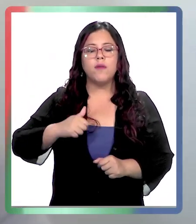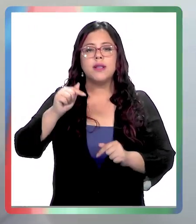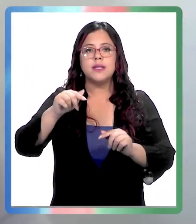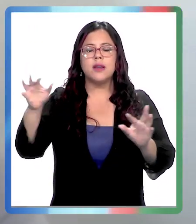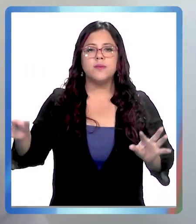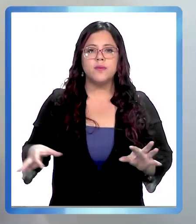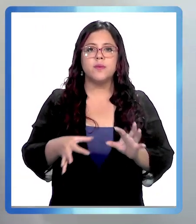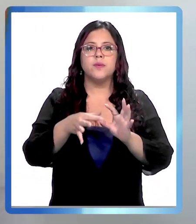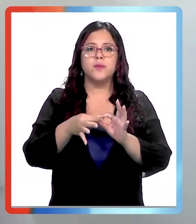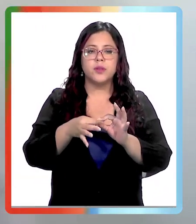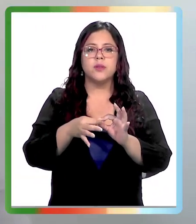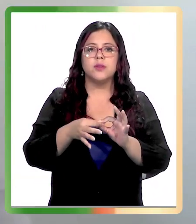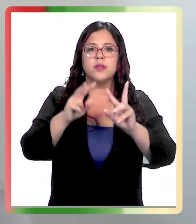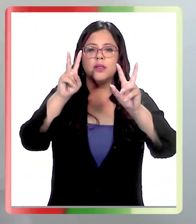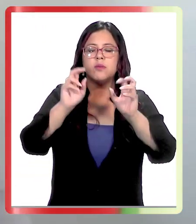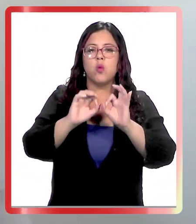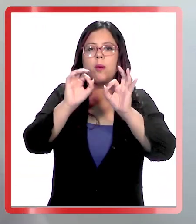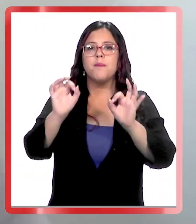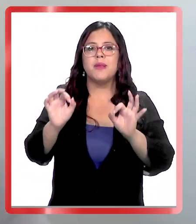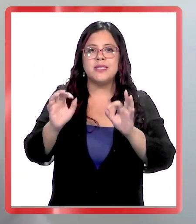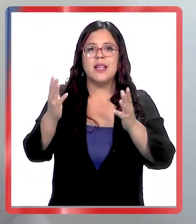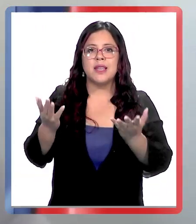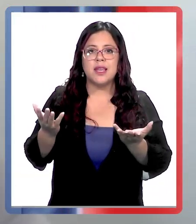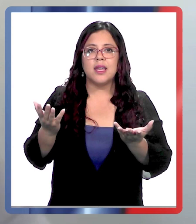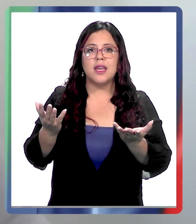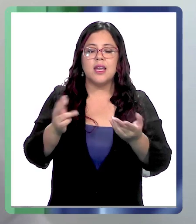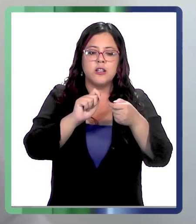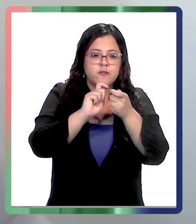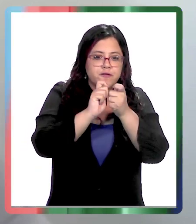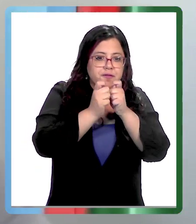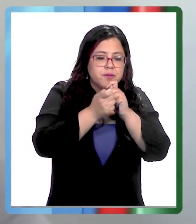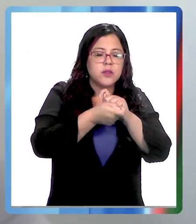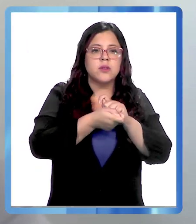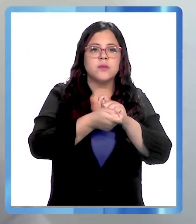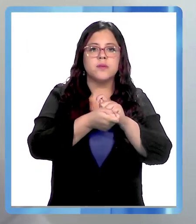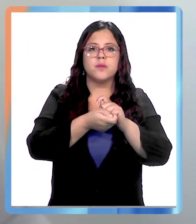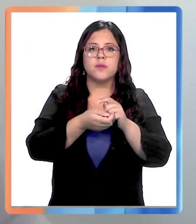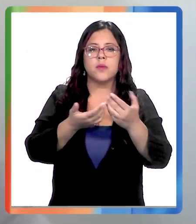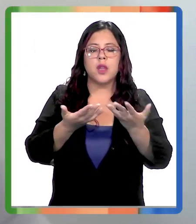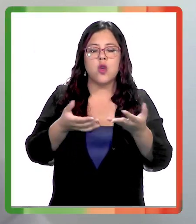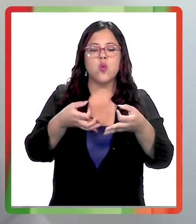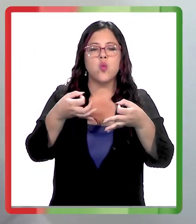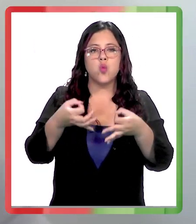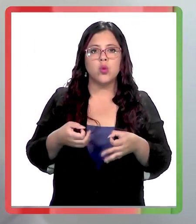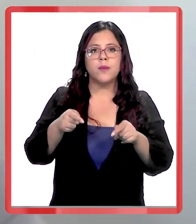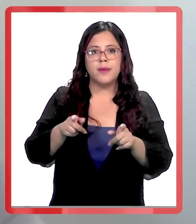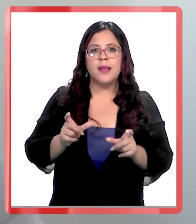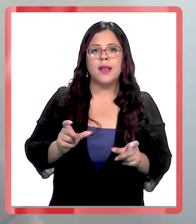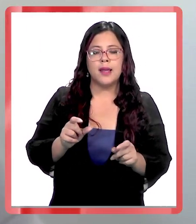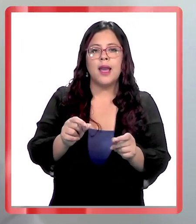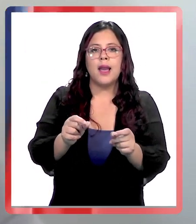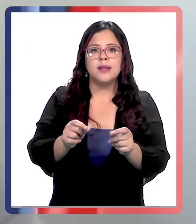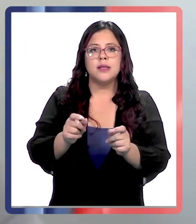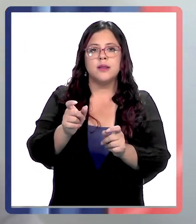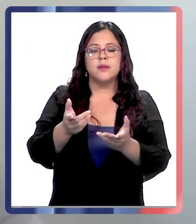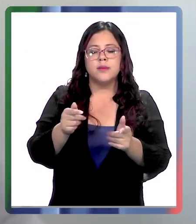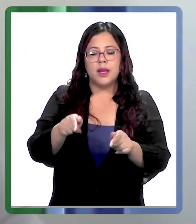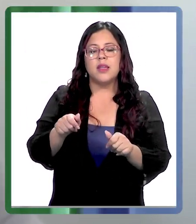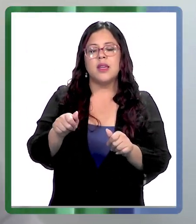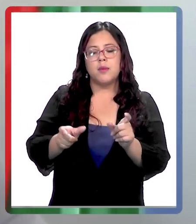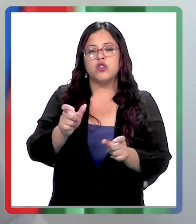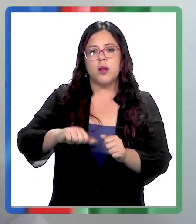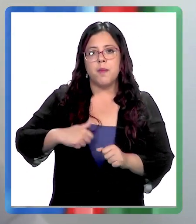decir, cerca del apéndice. Eh, Eso habitualmente son pacientes jóvenes y se relaciona con algún